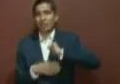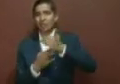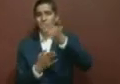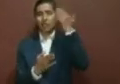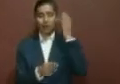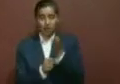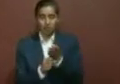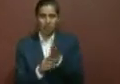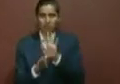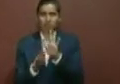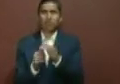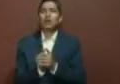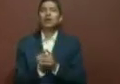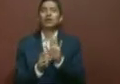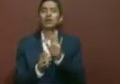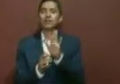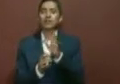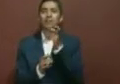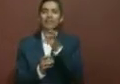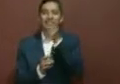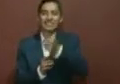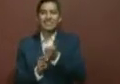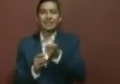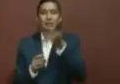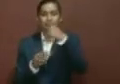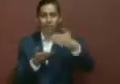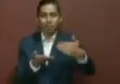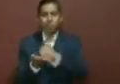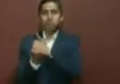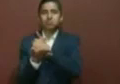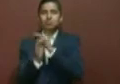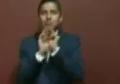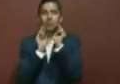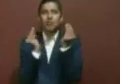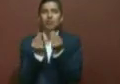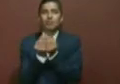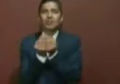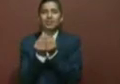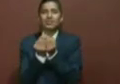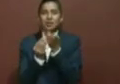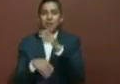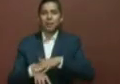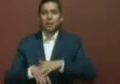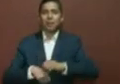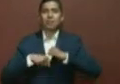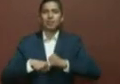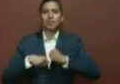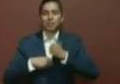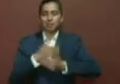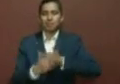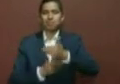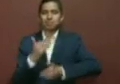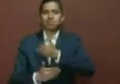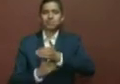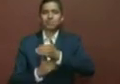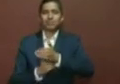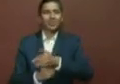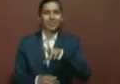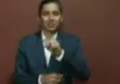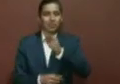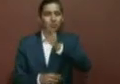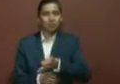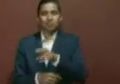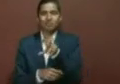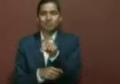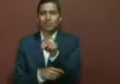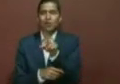ahora, fueron la puerta de entrada para que estos grupos se fueran empoderando. Entonces no vamos a,